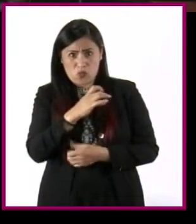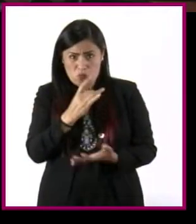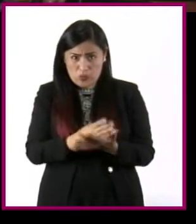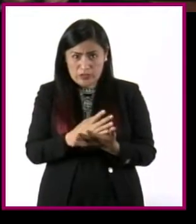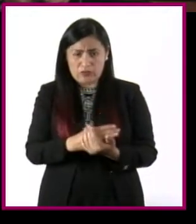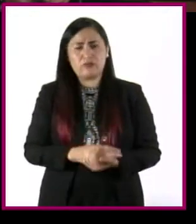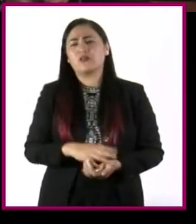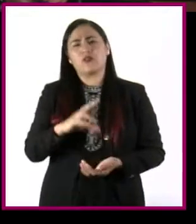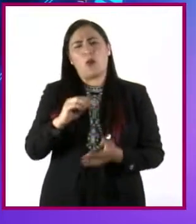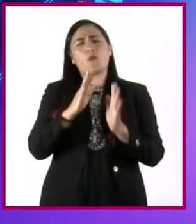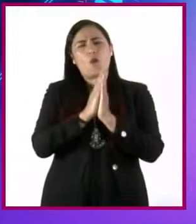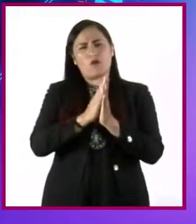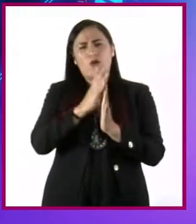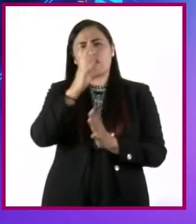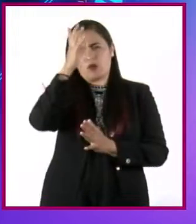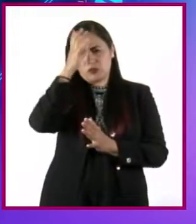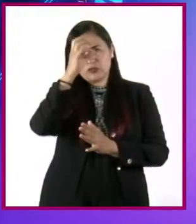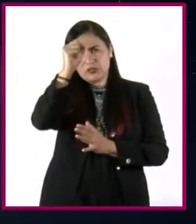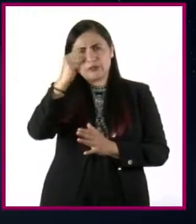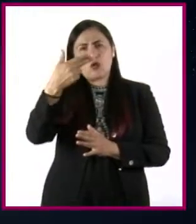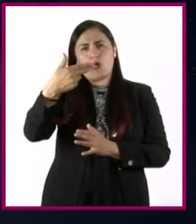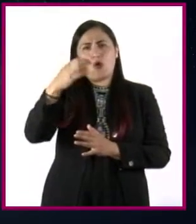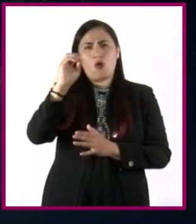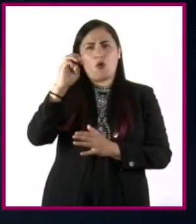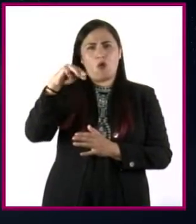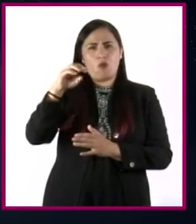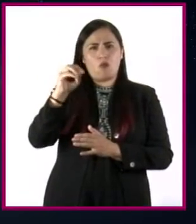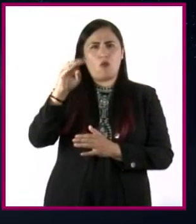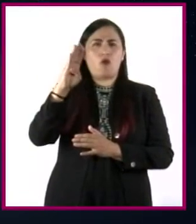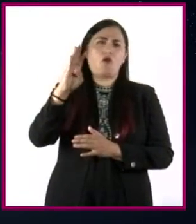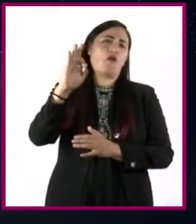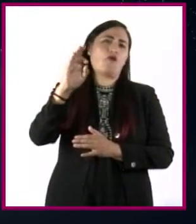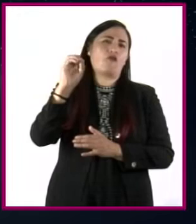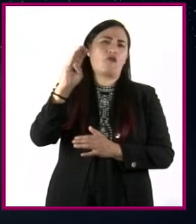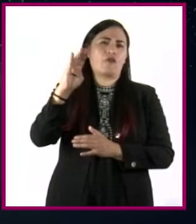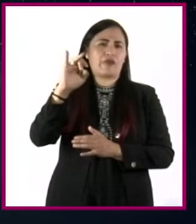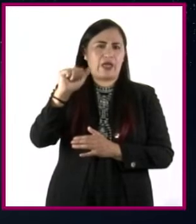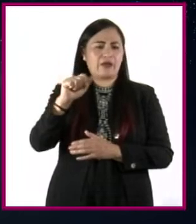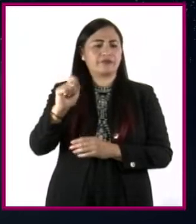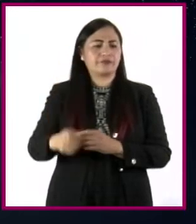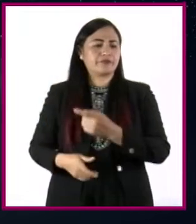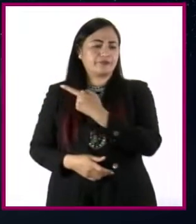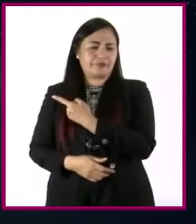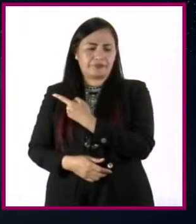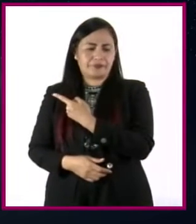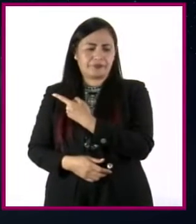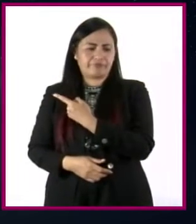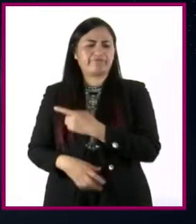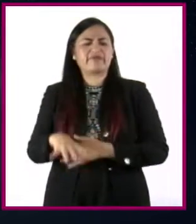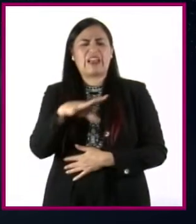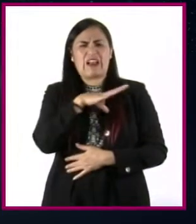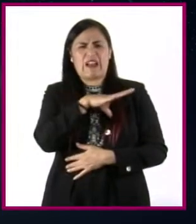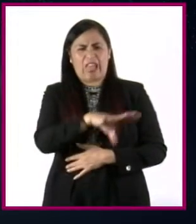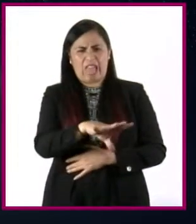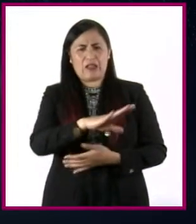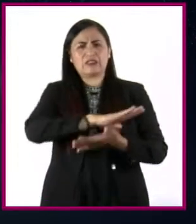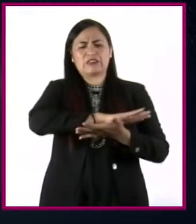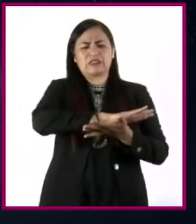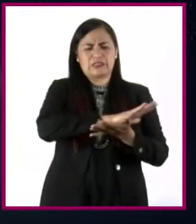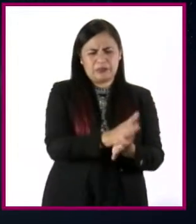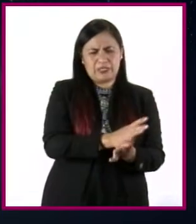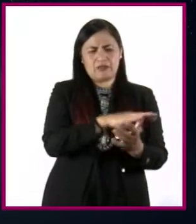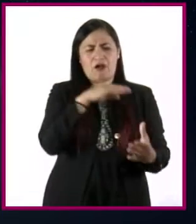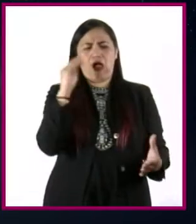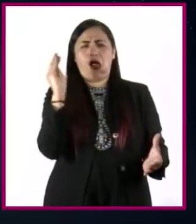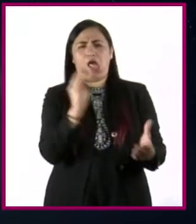la definición de homofobia? Con gusto. Homofobia, rechazo, discriminación, invisibilización